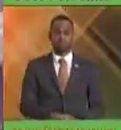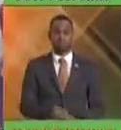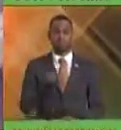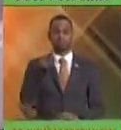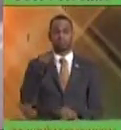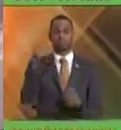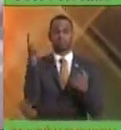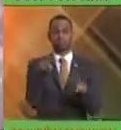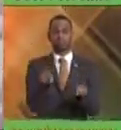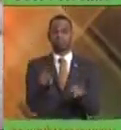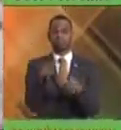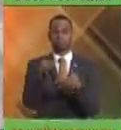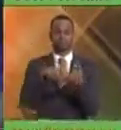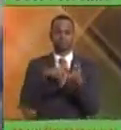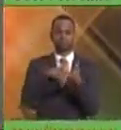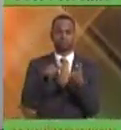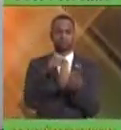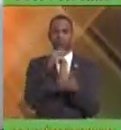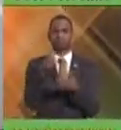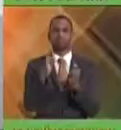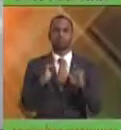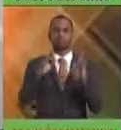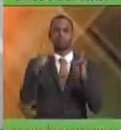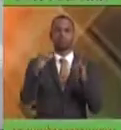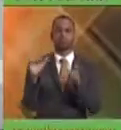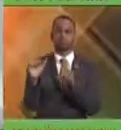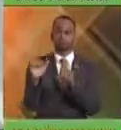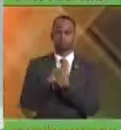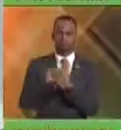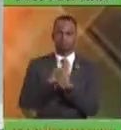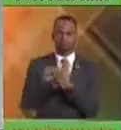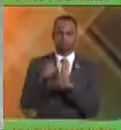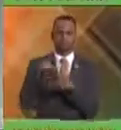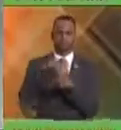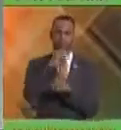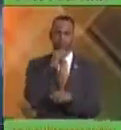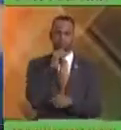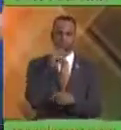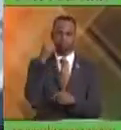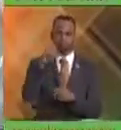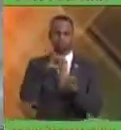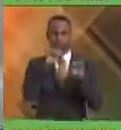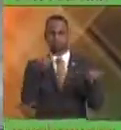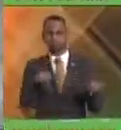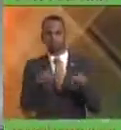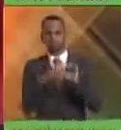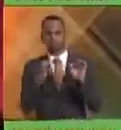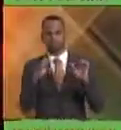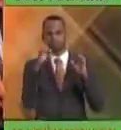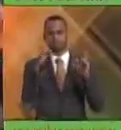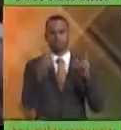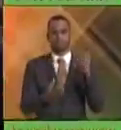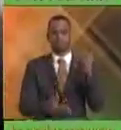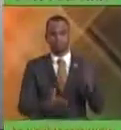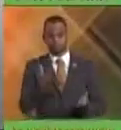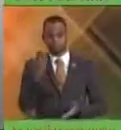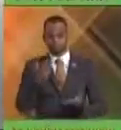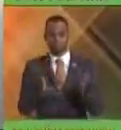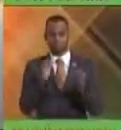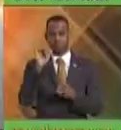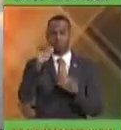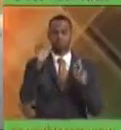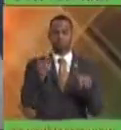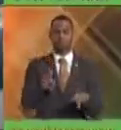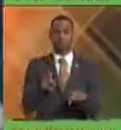es lo que lo llevo es en alfabetismo no recibe una educación formal las edades que está diseñado el sistema y es muy probable que esa